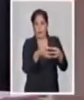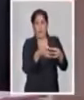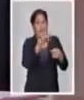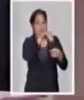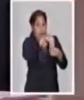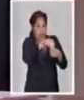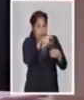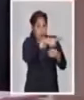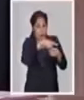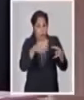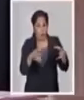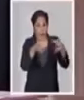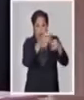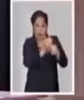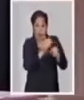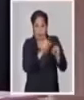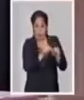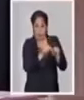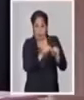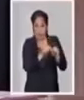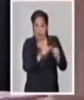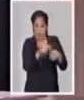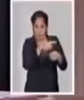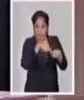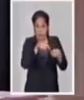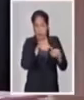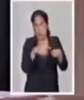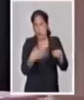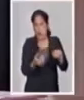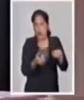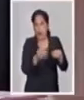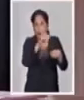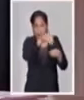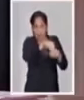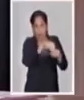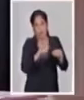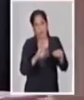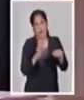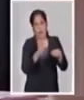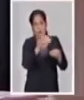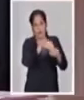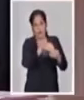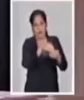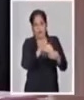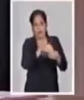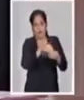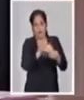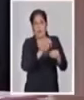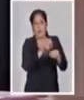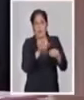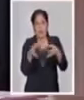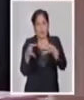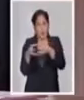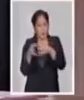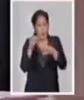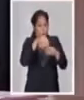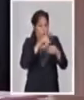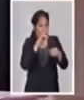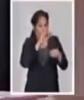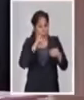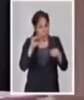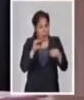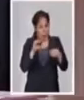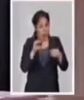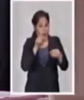dentro de esa canasta de bienes y servicios de referencia está la canasta familiar normada. La canasta familiar normada que